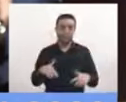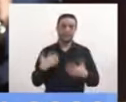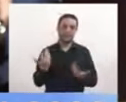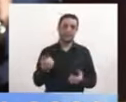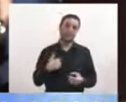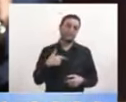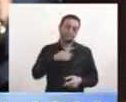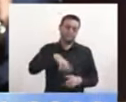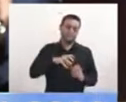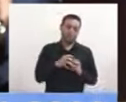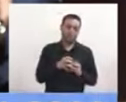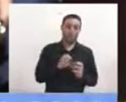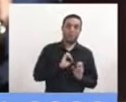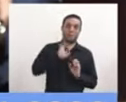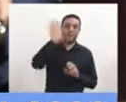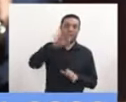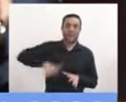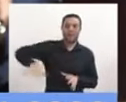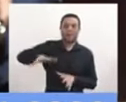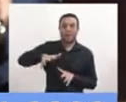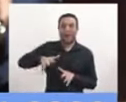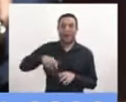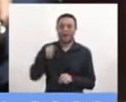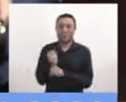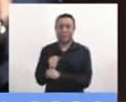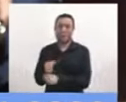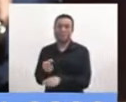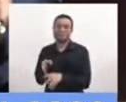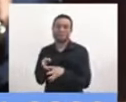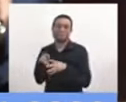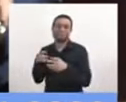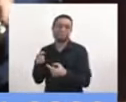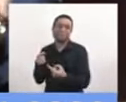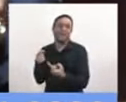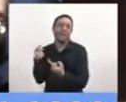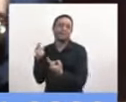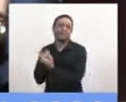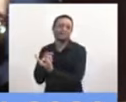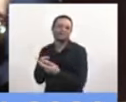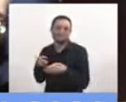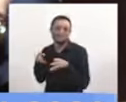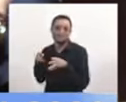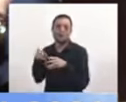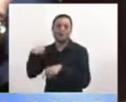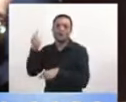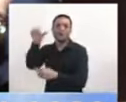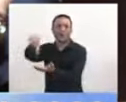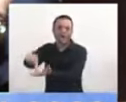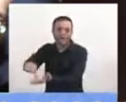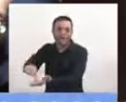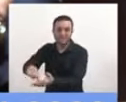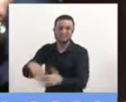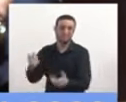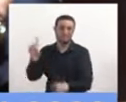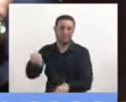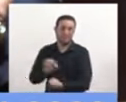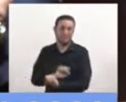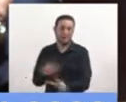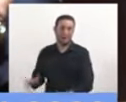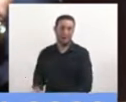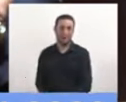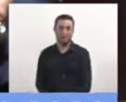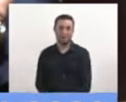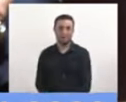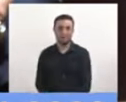sabemos. El consenso fiscal es lo mismo, ¿no? Porque por un lugar vamos a dar piedra libre para volver a